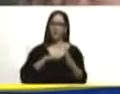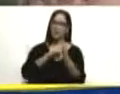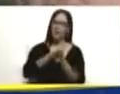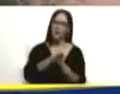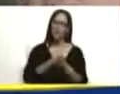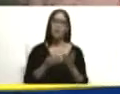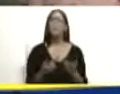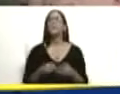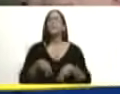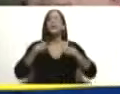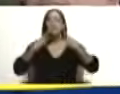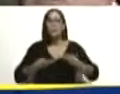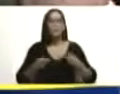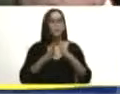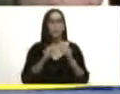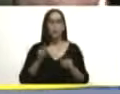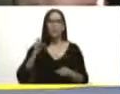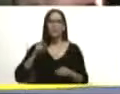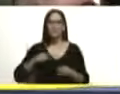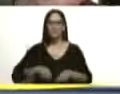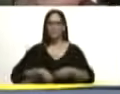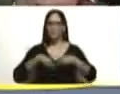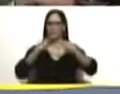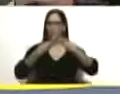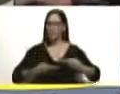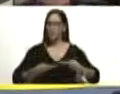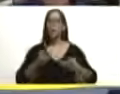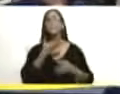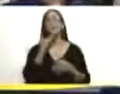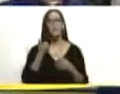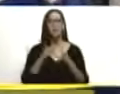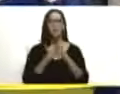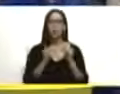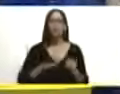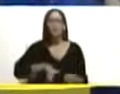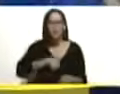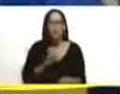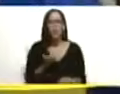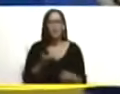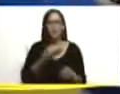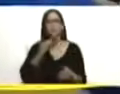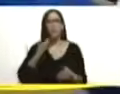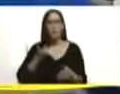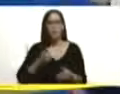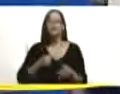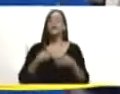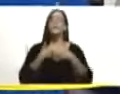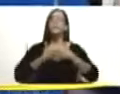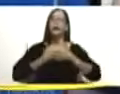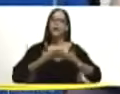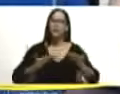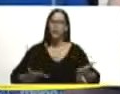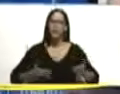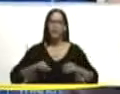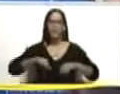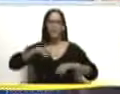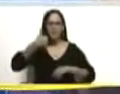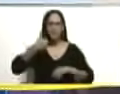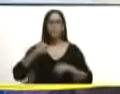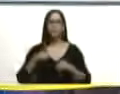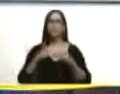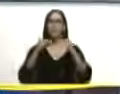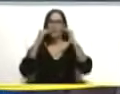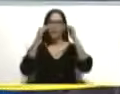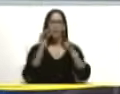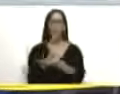para renovar todo lo que tenga que ser renovado, para mejorar todo lo que pueda ser mejorado y para darle el mayor nivel de